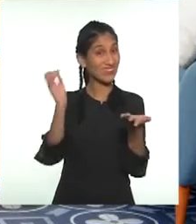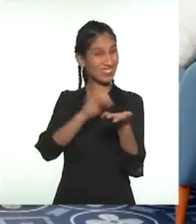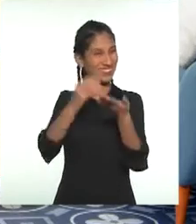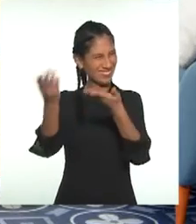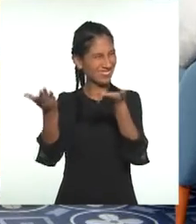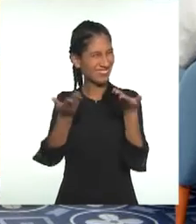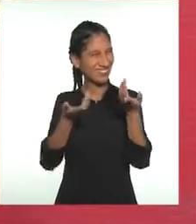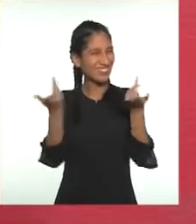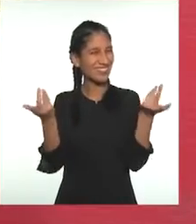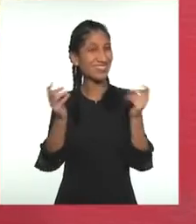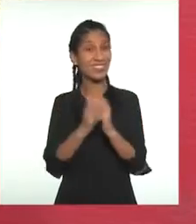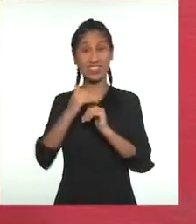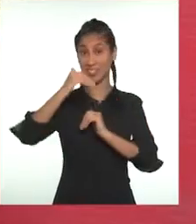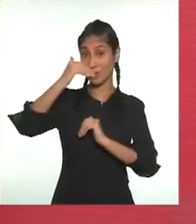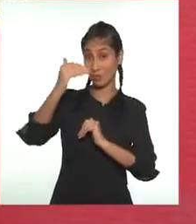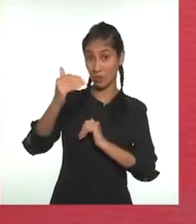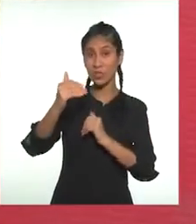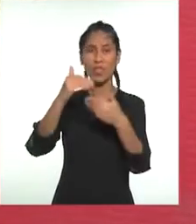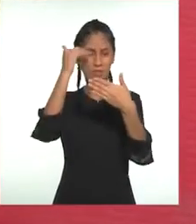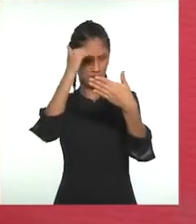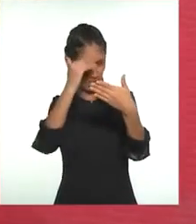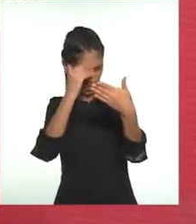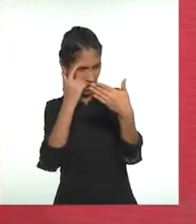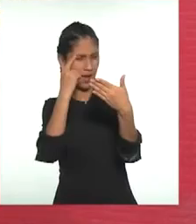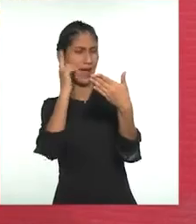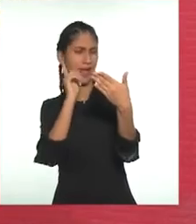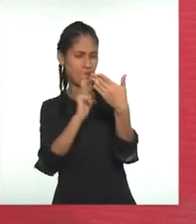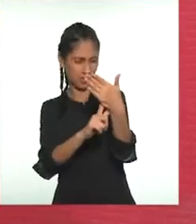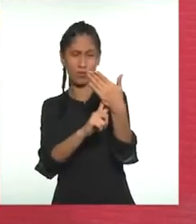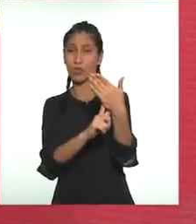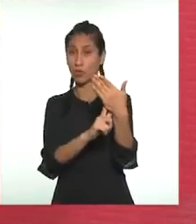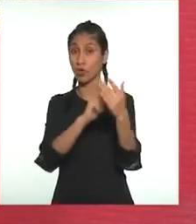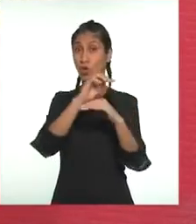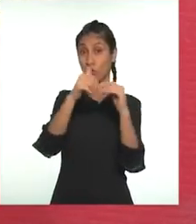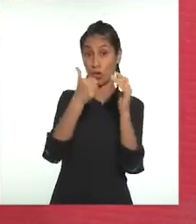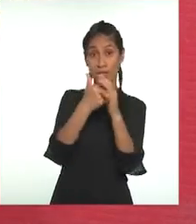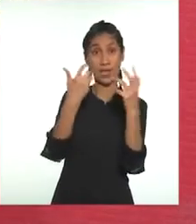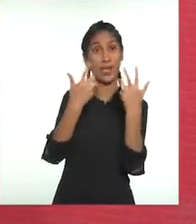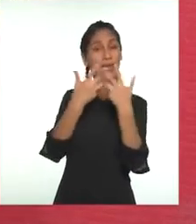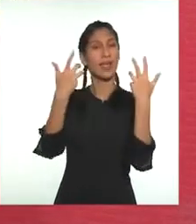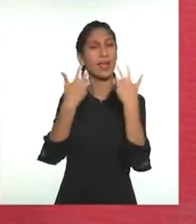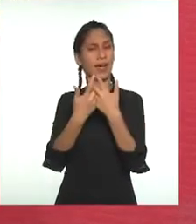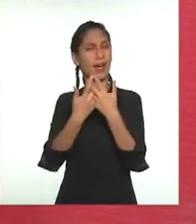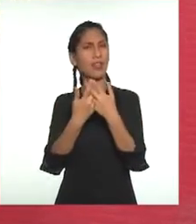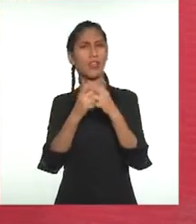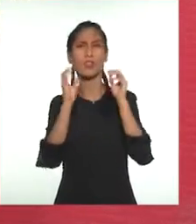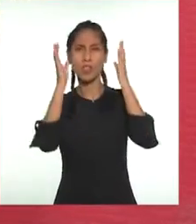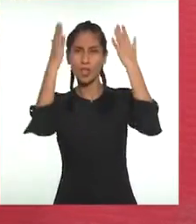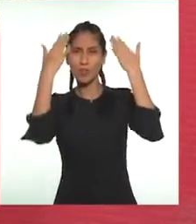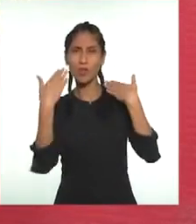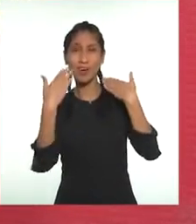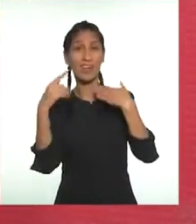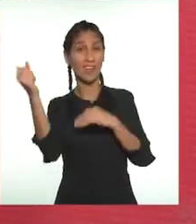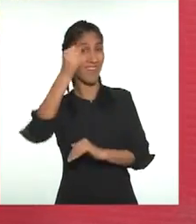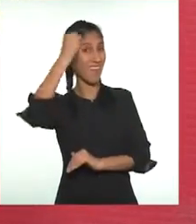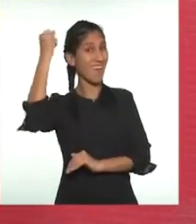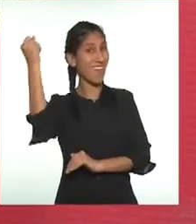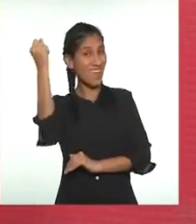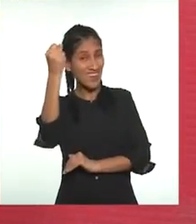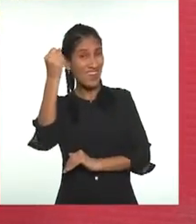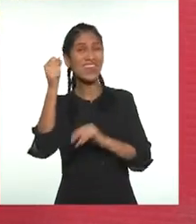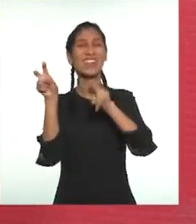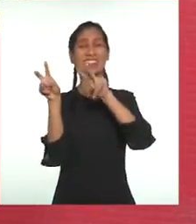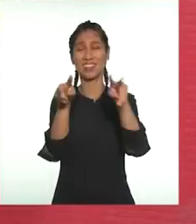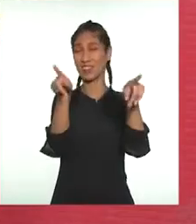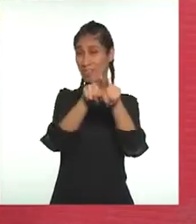Ya estamos de vuelta. Y después de haber reconocido las propuestas creadas con la intención de visibilizar a las mujeres heroínas del Bicentenario y a